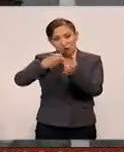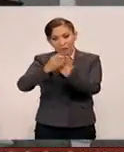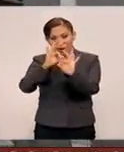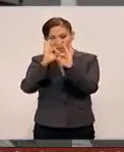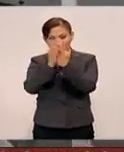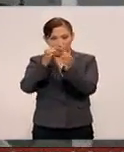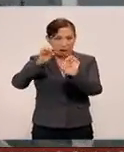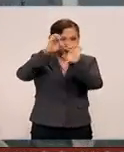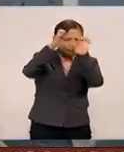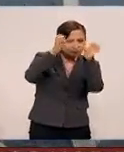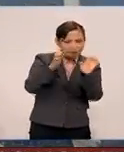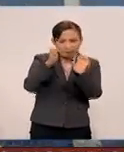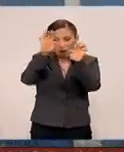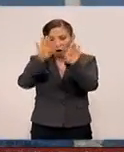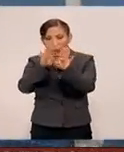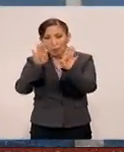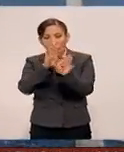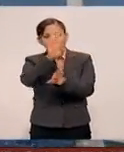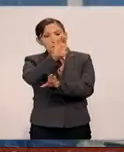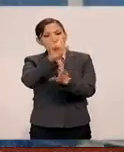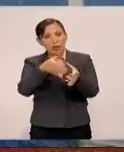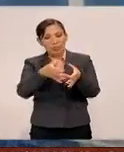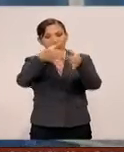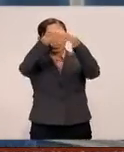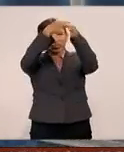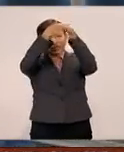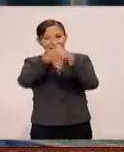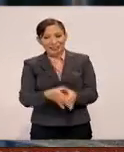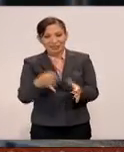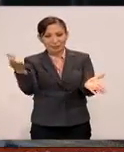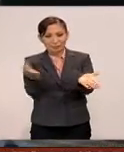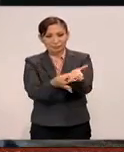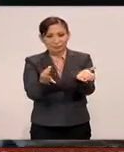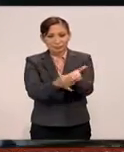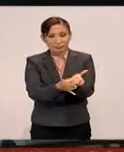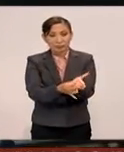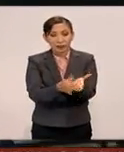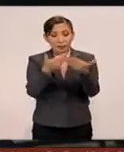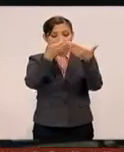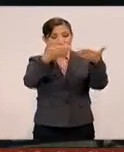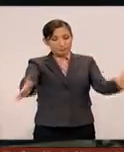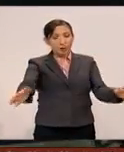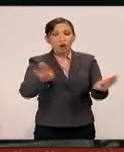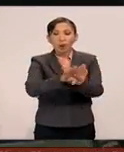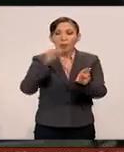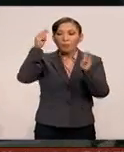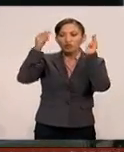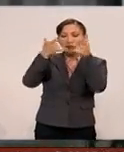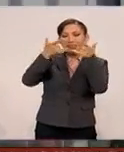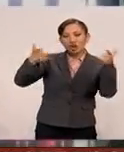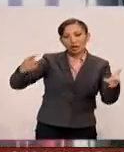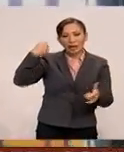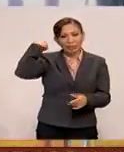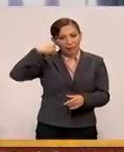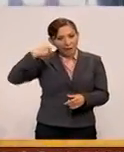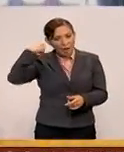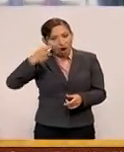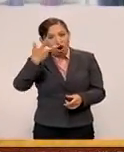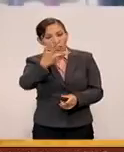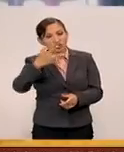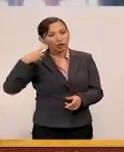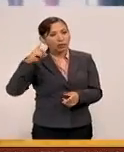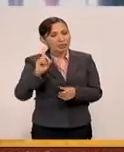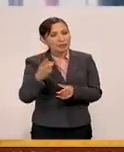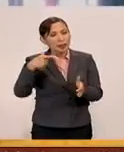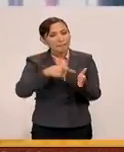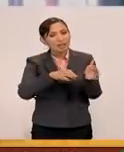formas estructurales como la bovedilla tabicada y las ligas de acero. Abrió sus puertas como Museo de Historia de Tabasco el 8